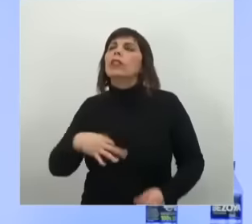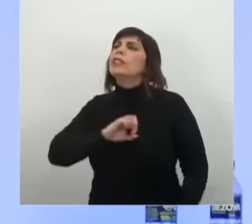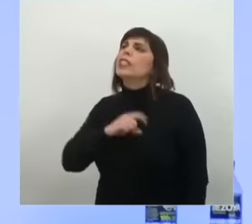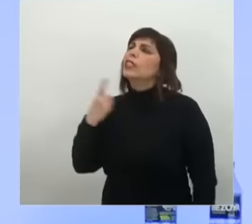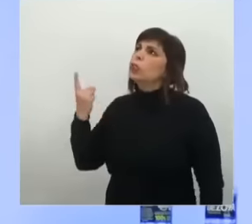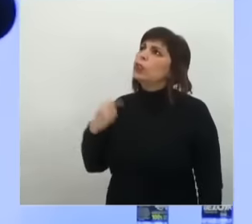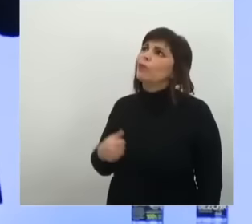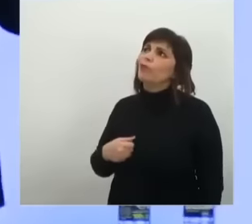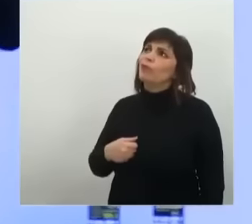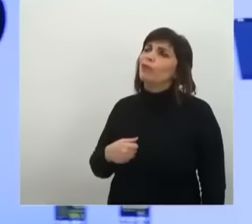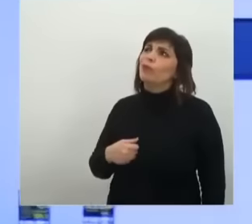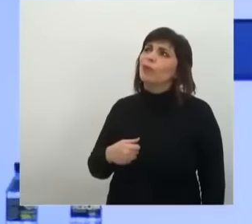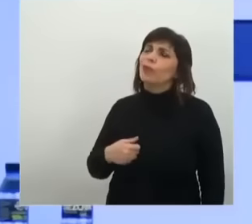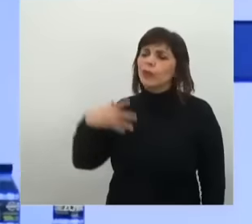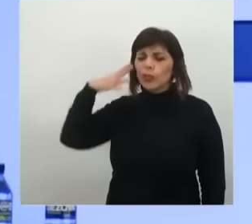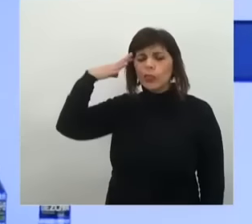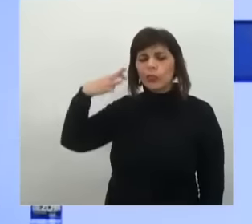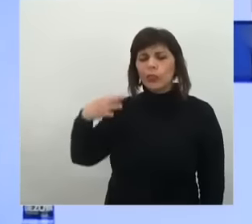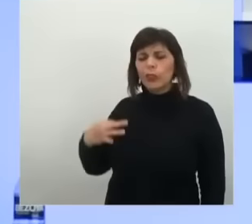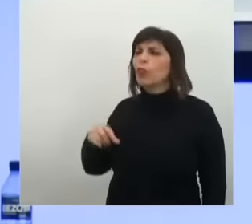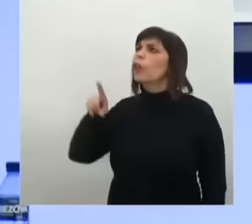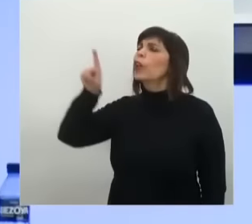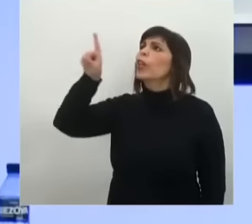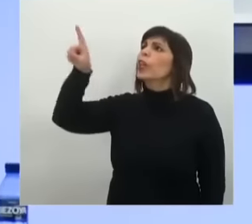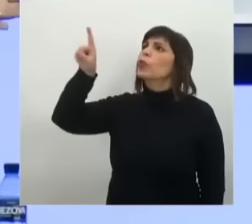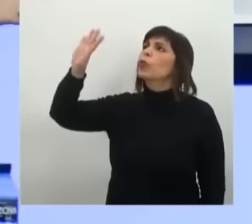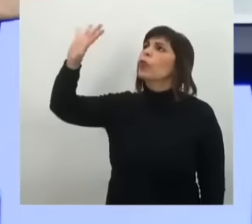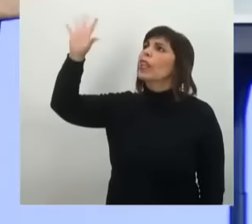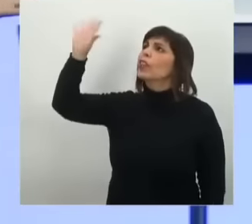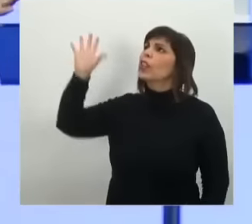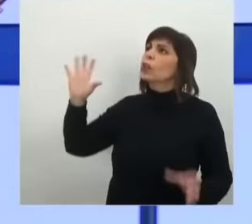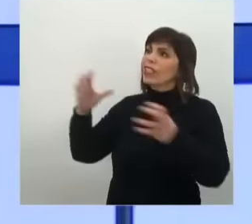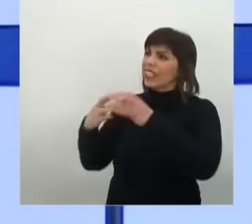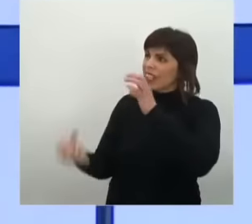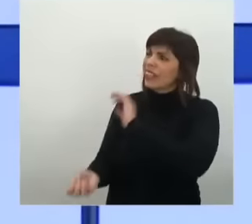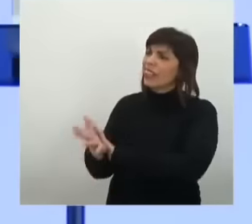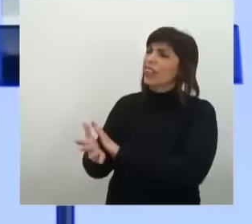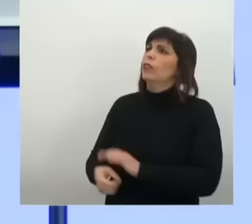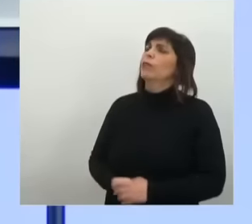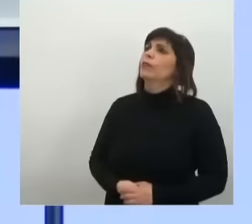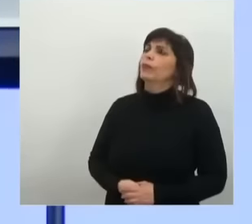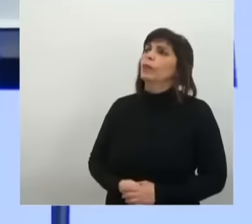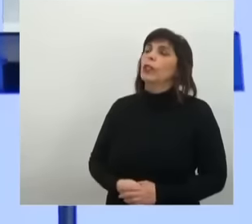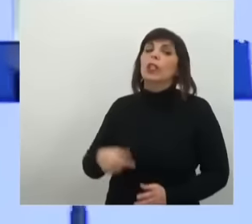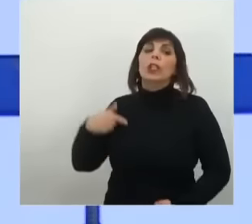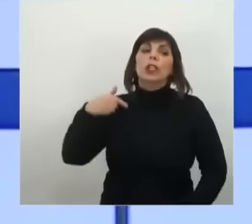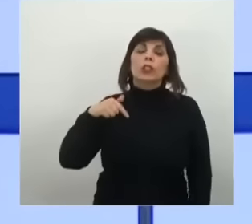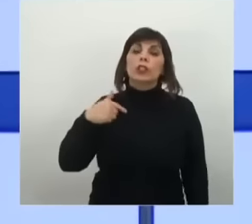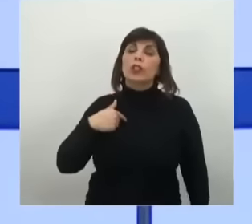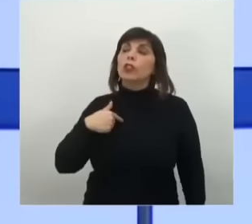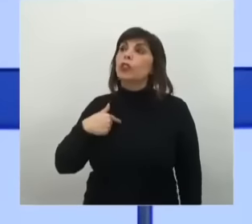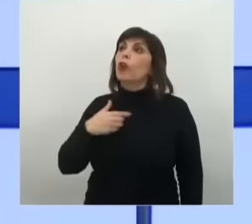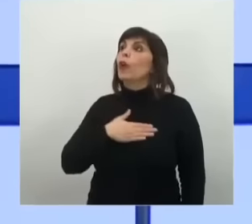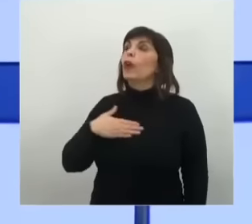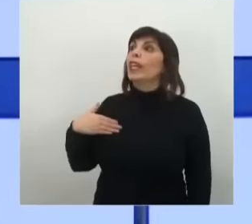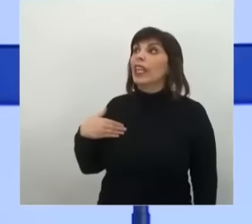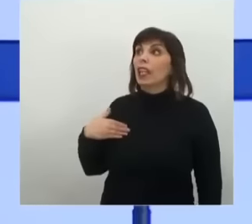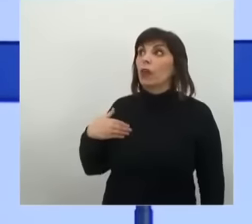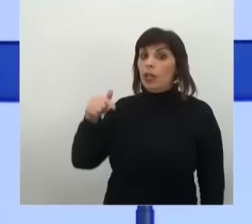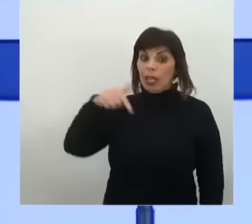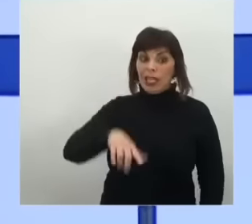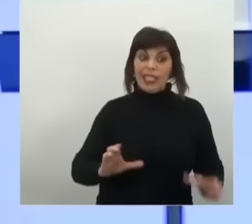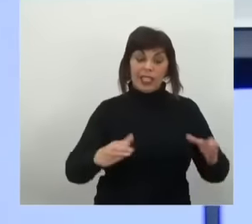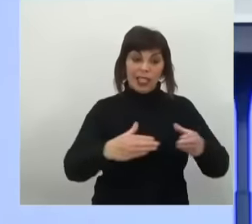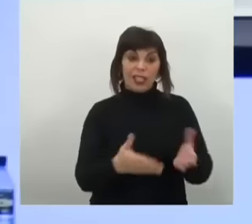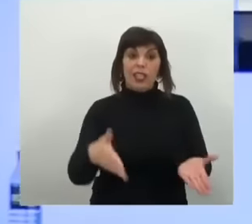qué señor Yo creo que tú eres el creador de los cielos y la tierra yo quiero que cuando yo no esté más en esta